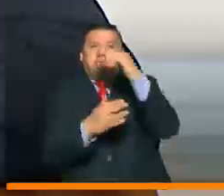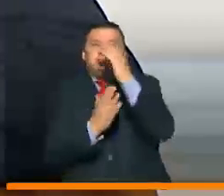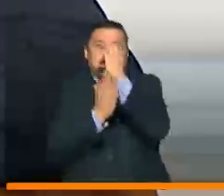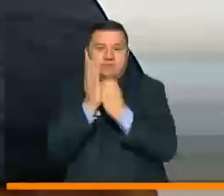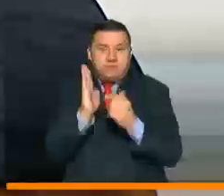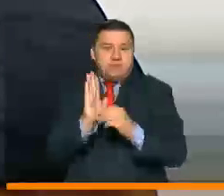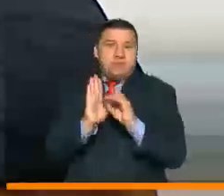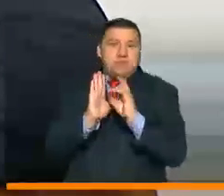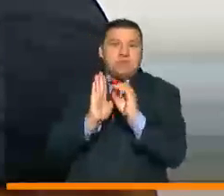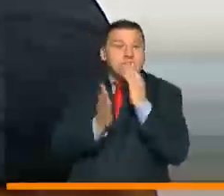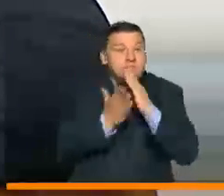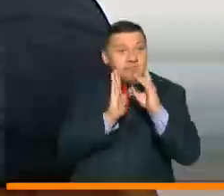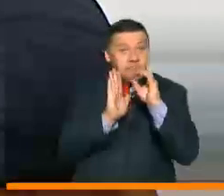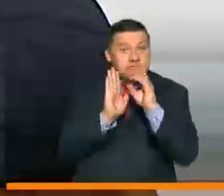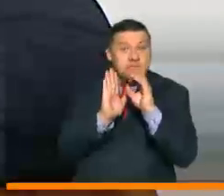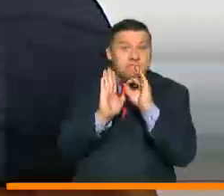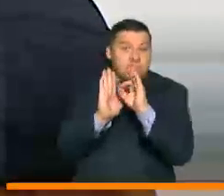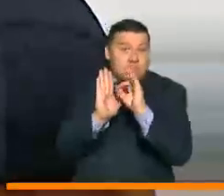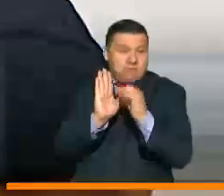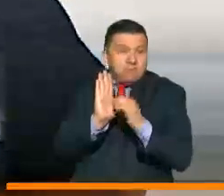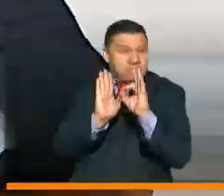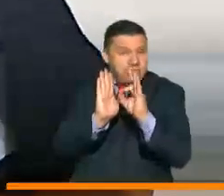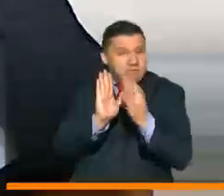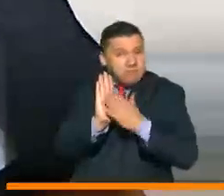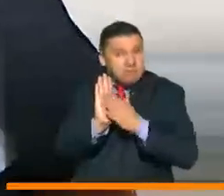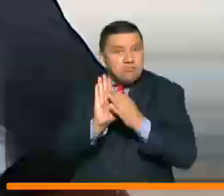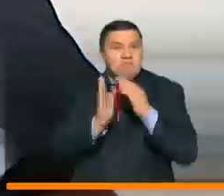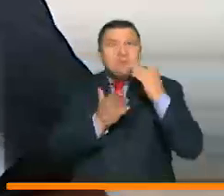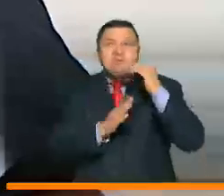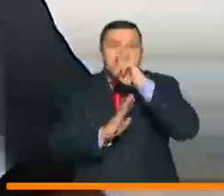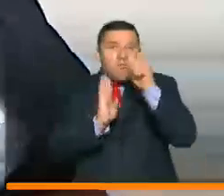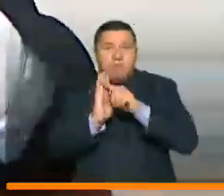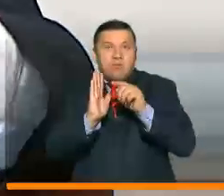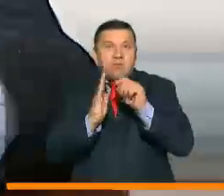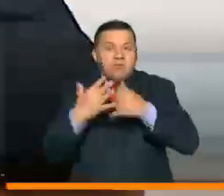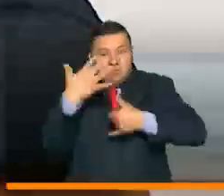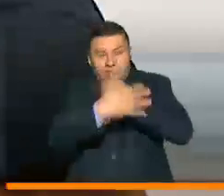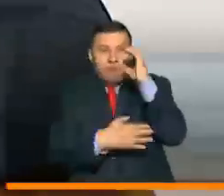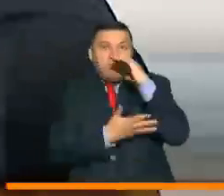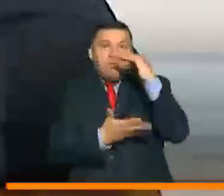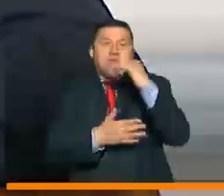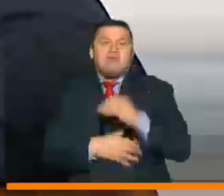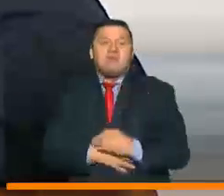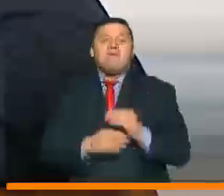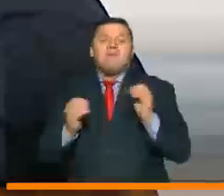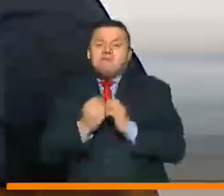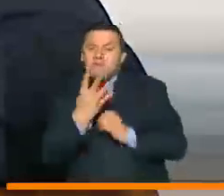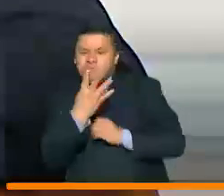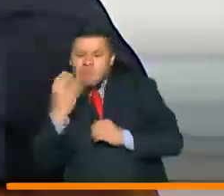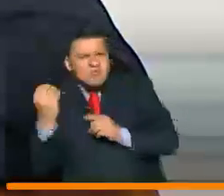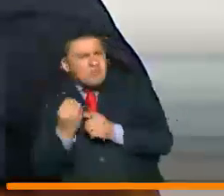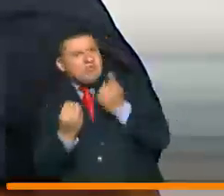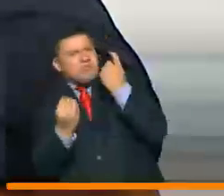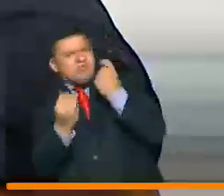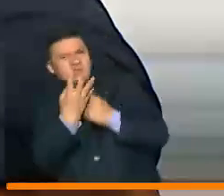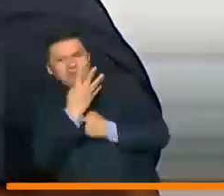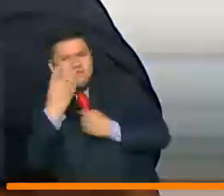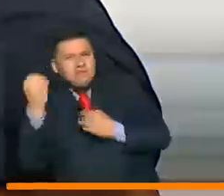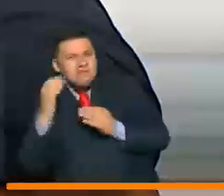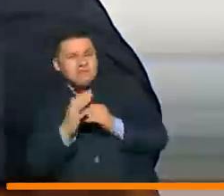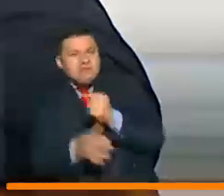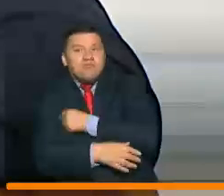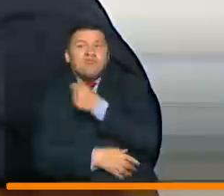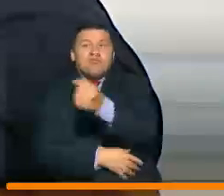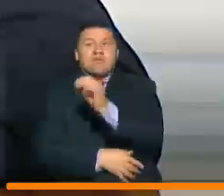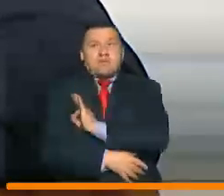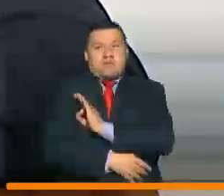certificado de calidad, que podemos distribuir inmediatamente a todos los lugares del país. Las restantes 400.000, a partir del